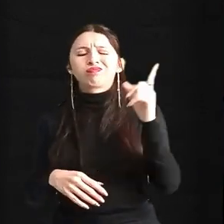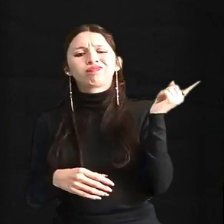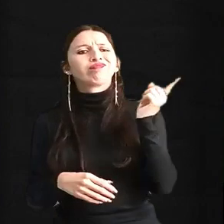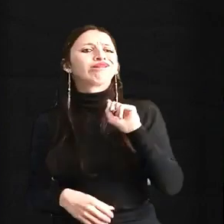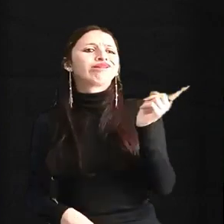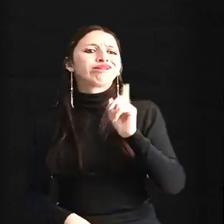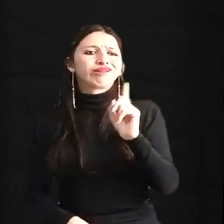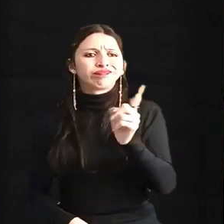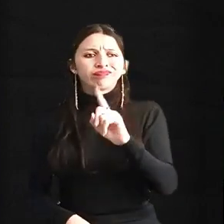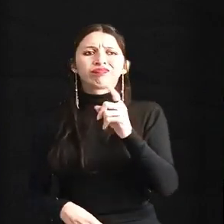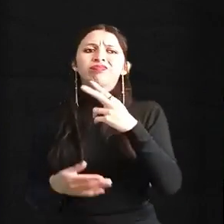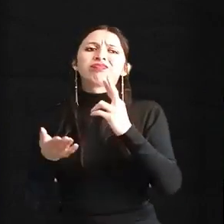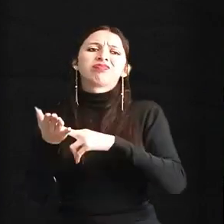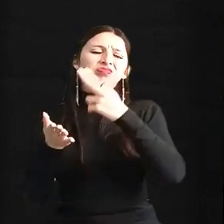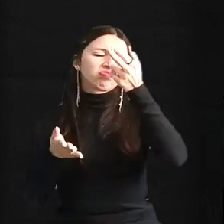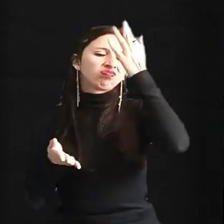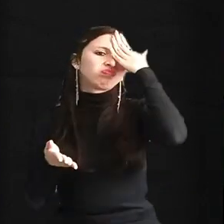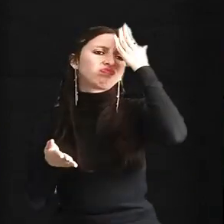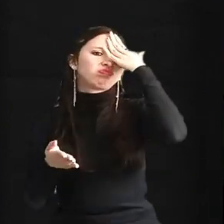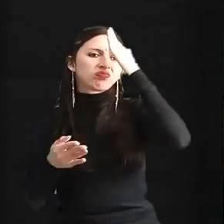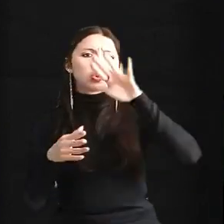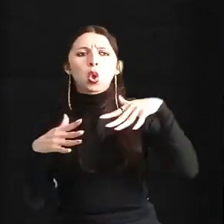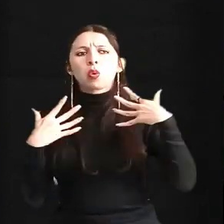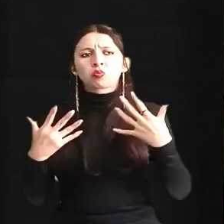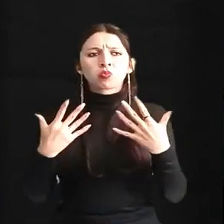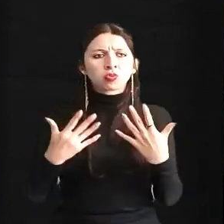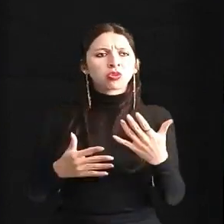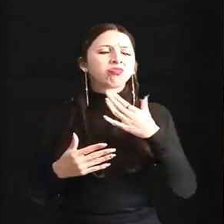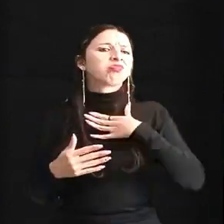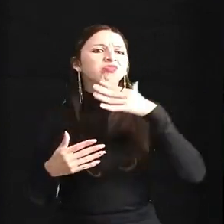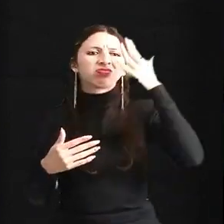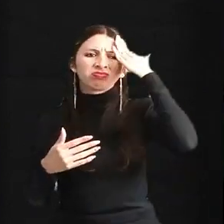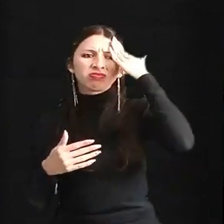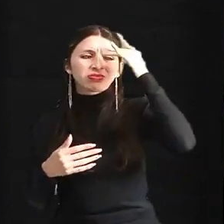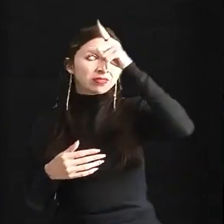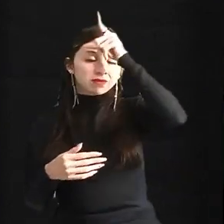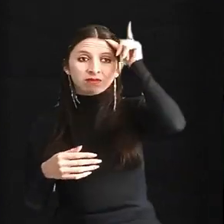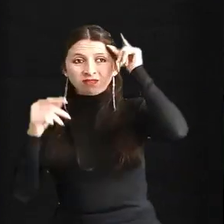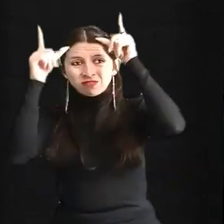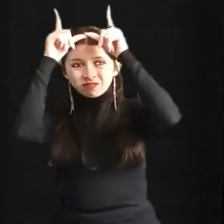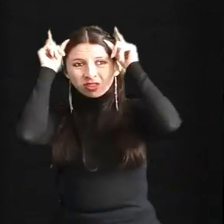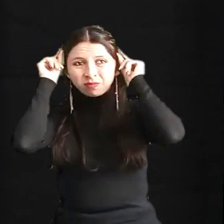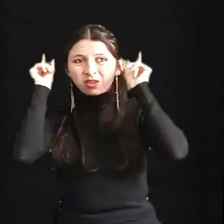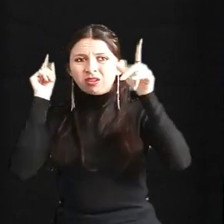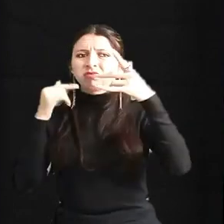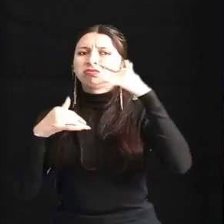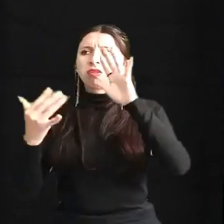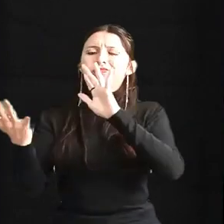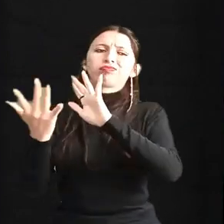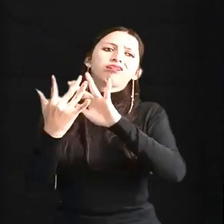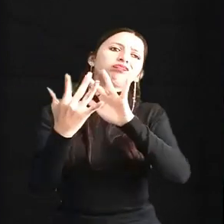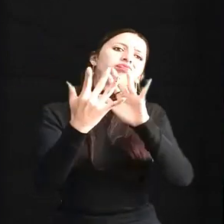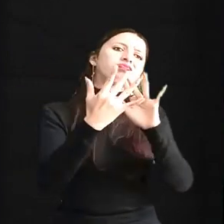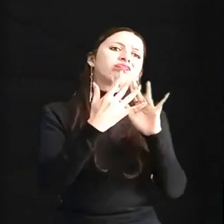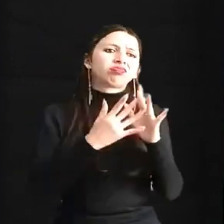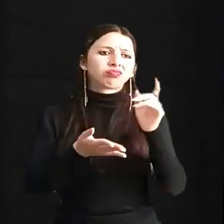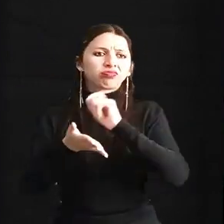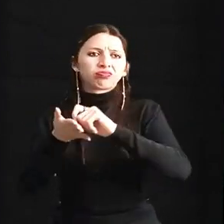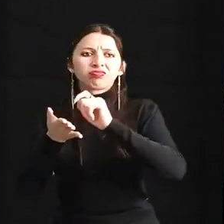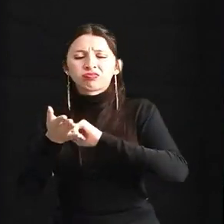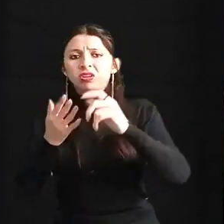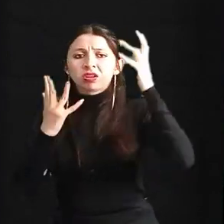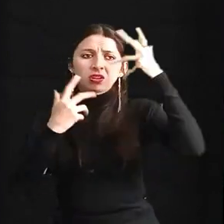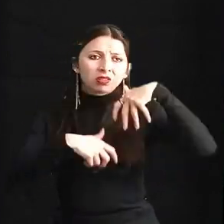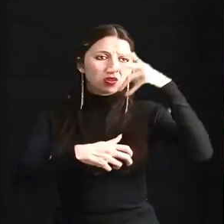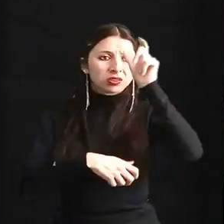entonces conoce la dinámica más a fondo de la revista ella es el contacto directo con los autores y